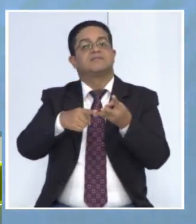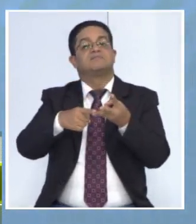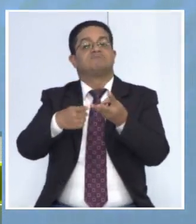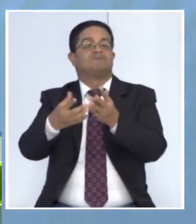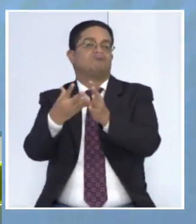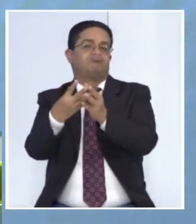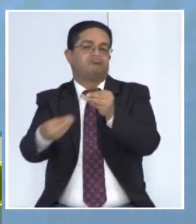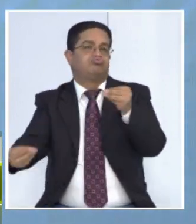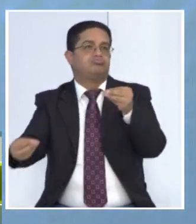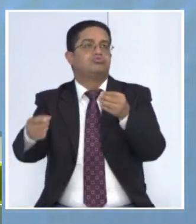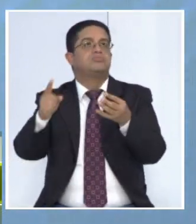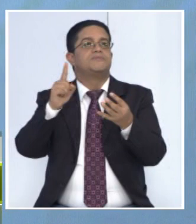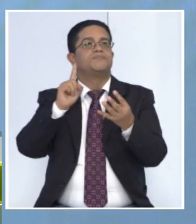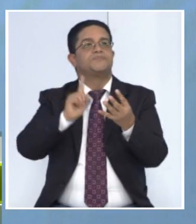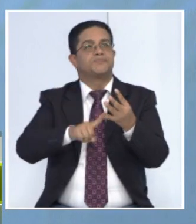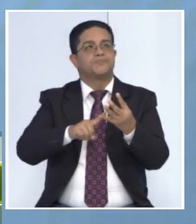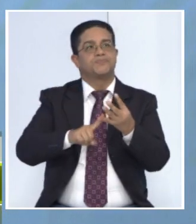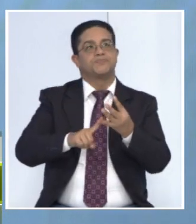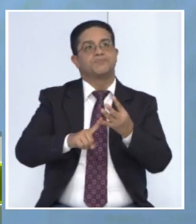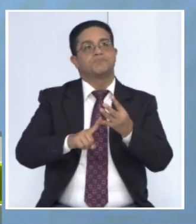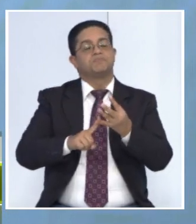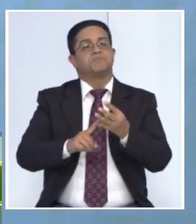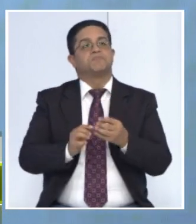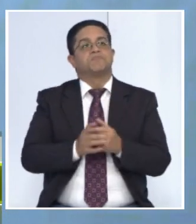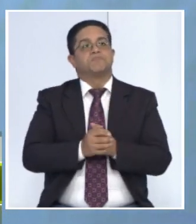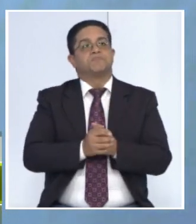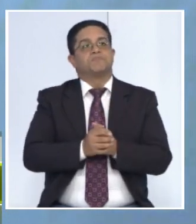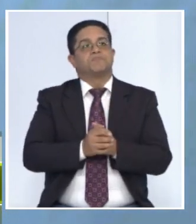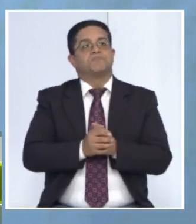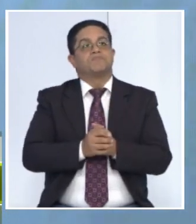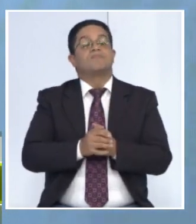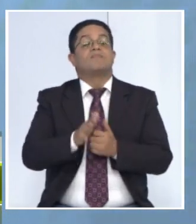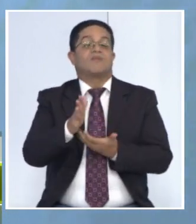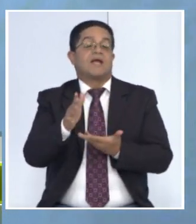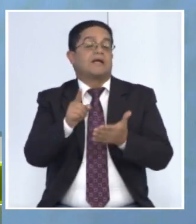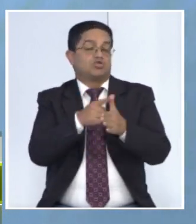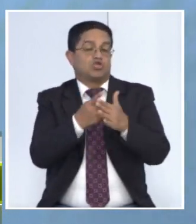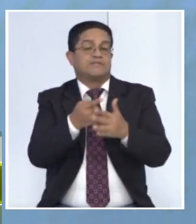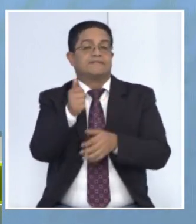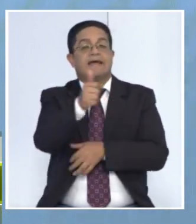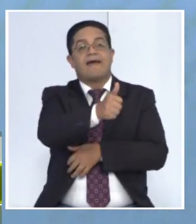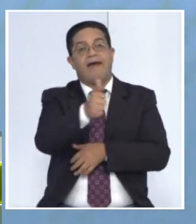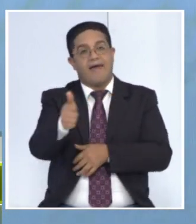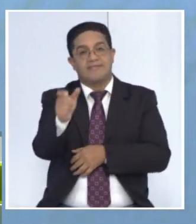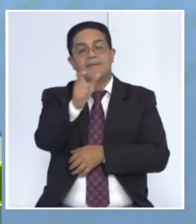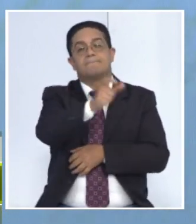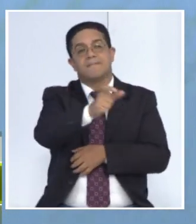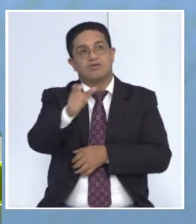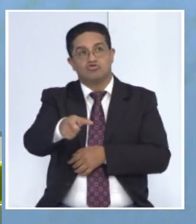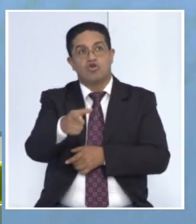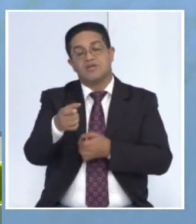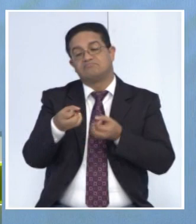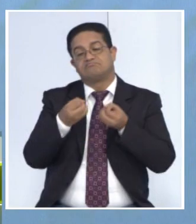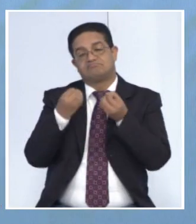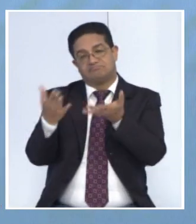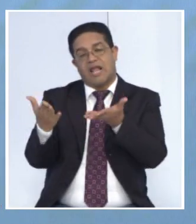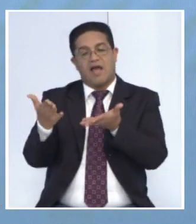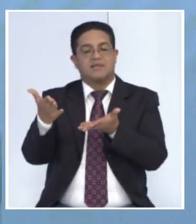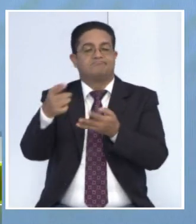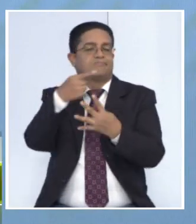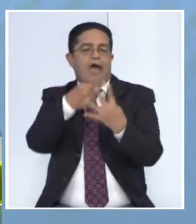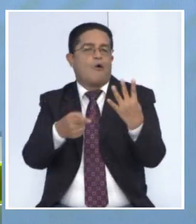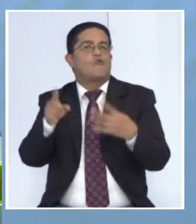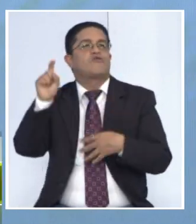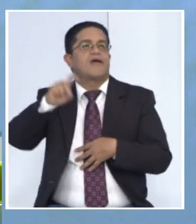que se llama crioprecipitado. Y a cada paciente se le administra lo que necesite